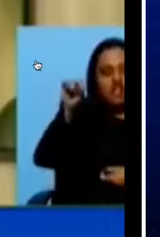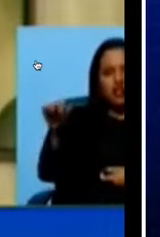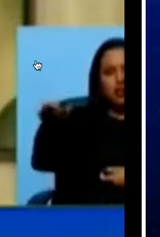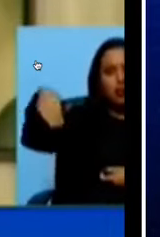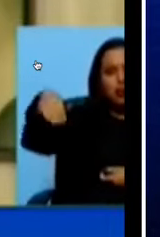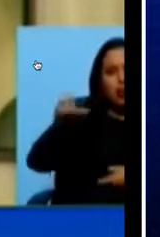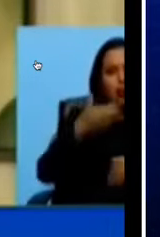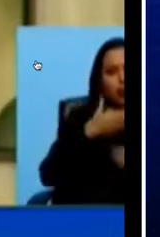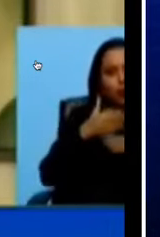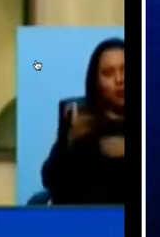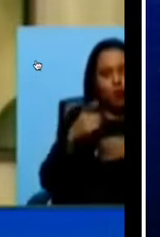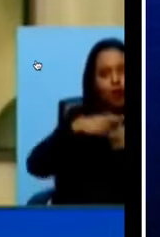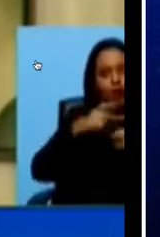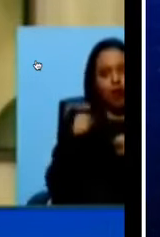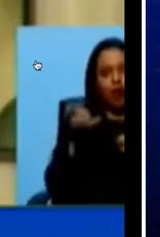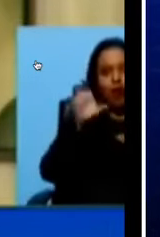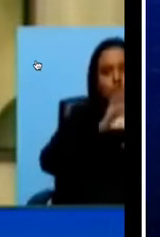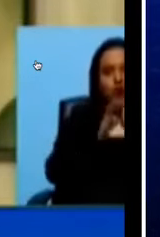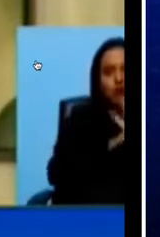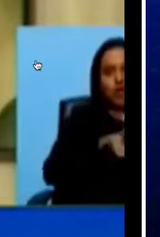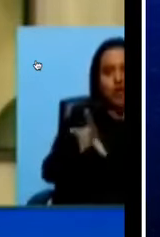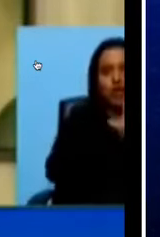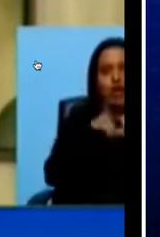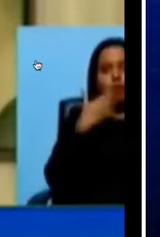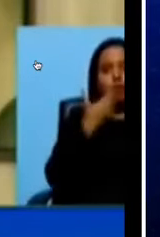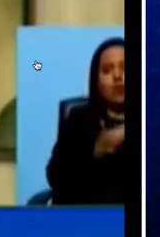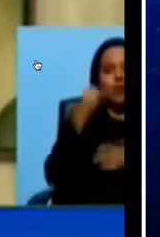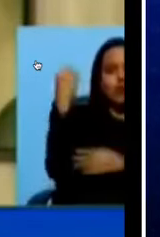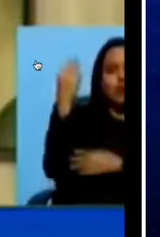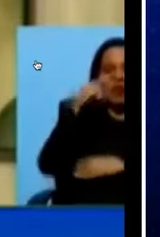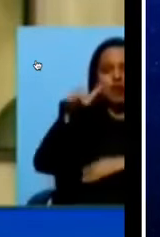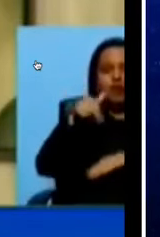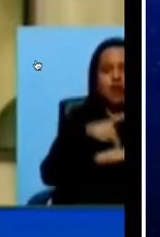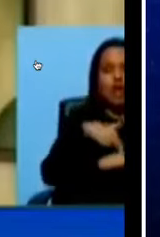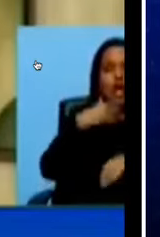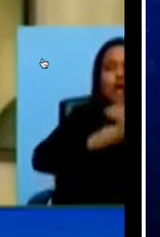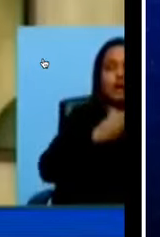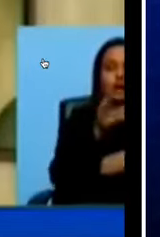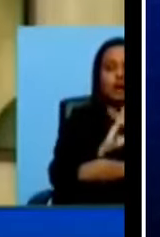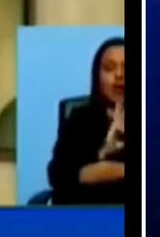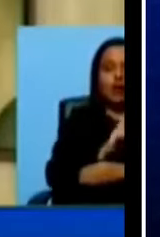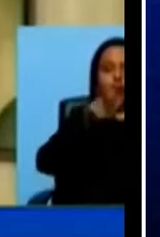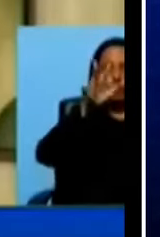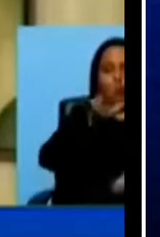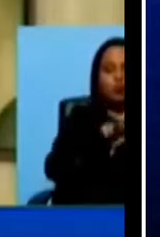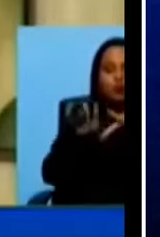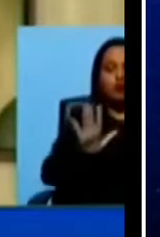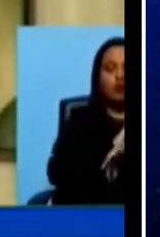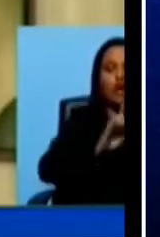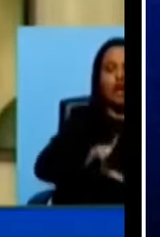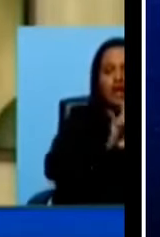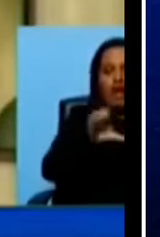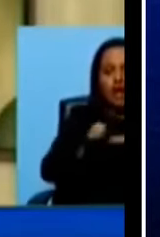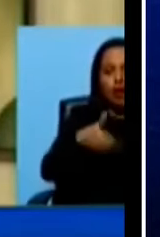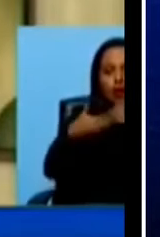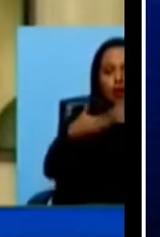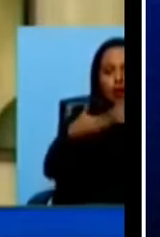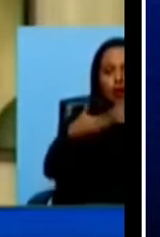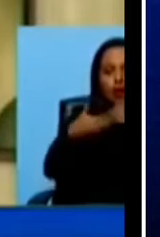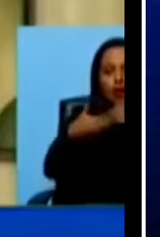ley y le pido a la asamblea nacional acelerar la aprobación de las leyes